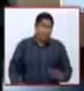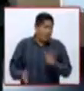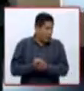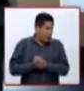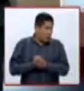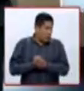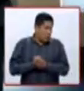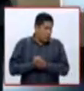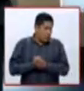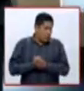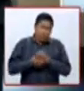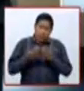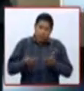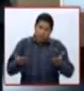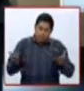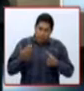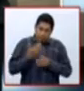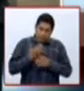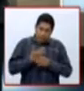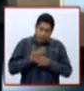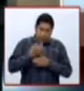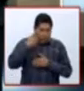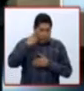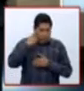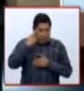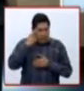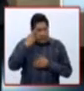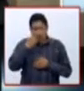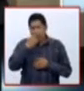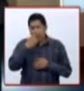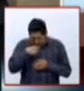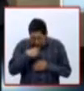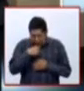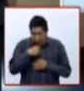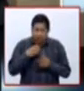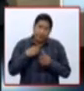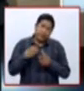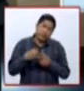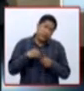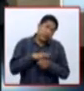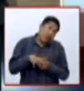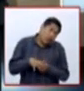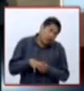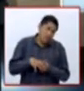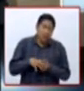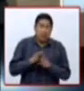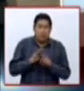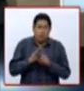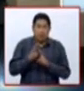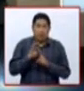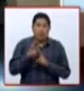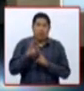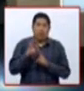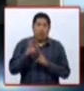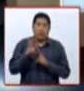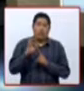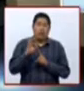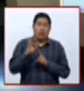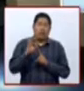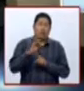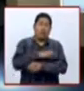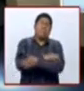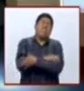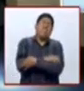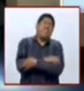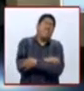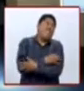Hay síntomas que pueden hacerle a uno pensar que puede estar resfriado o puede haber contraído el COVID, eso de la fiebre fuerte, dolor